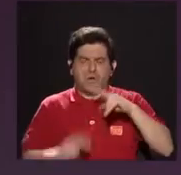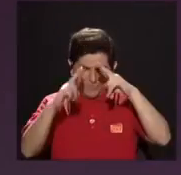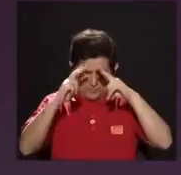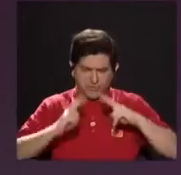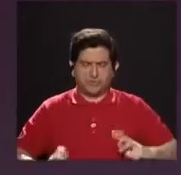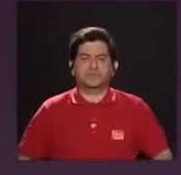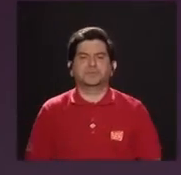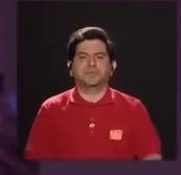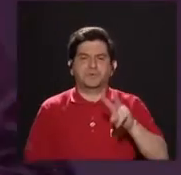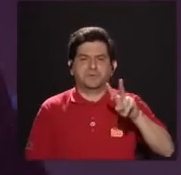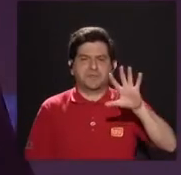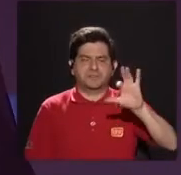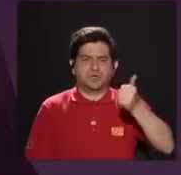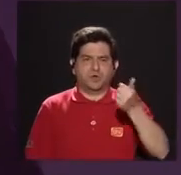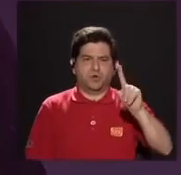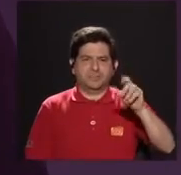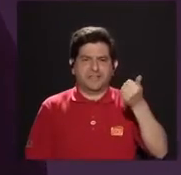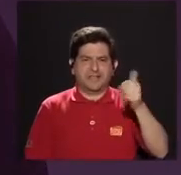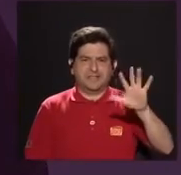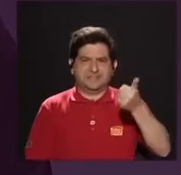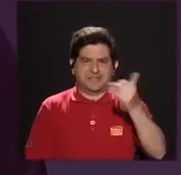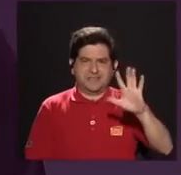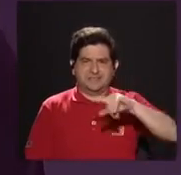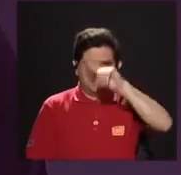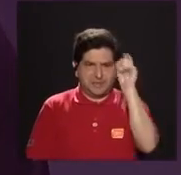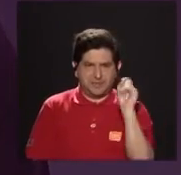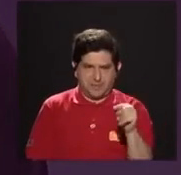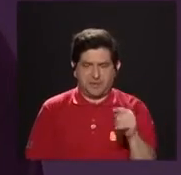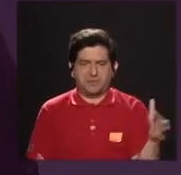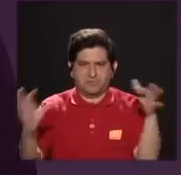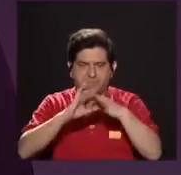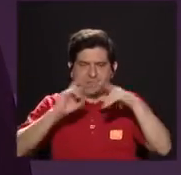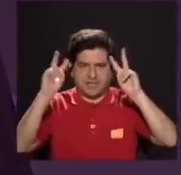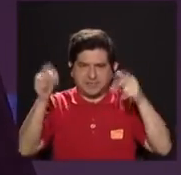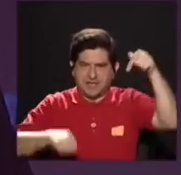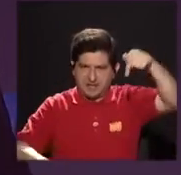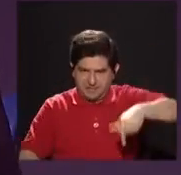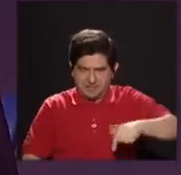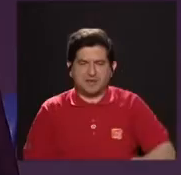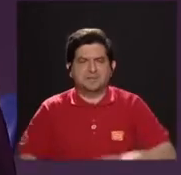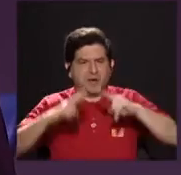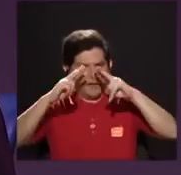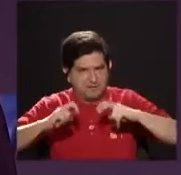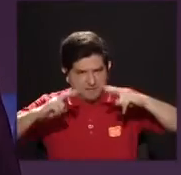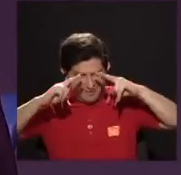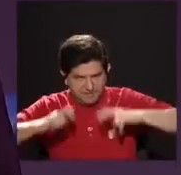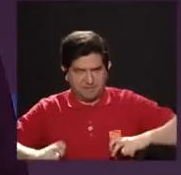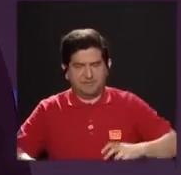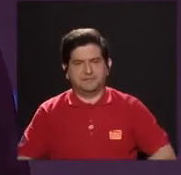análisis. 25-11-15-15 para hacer sus preguntas sobre el tema de hoy. Estamos analizando